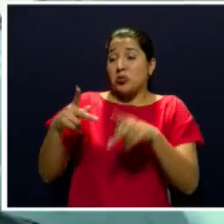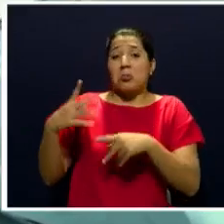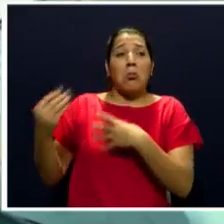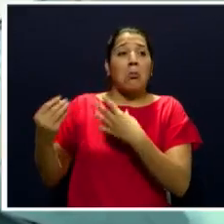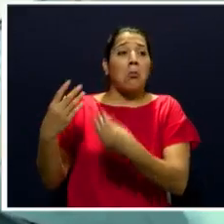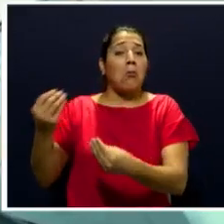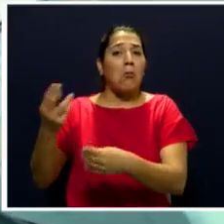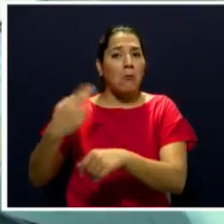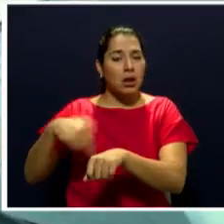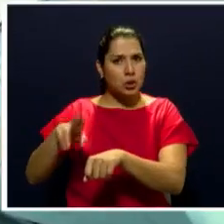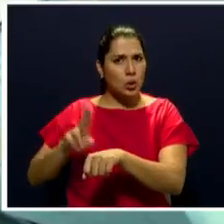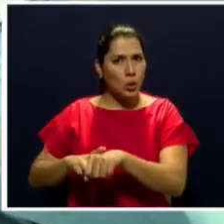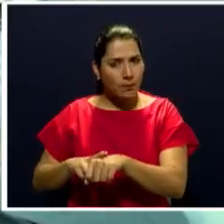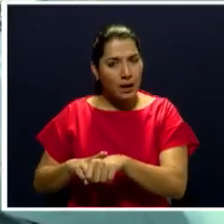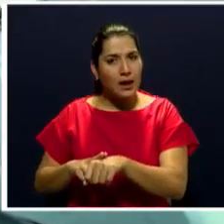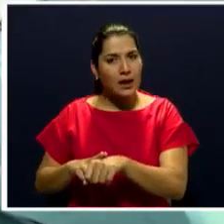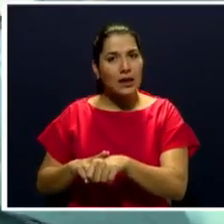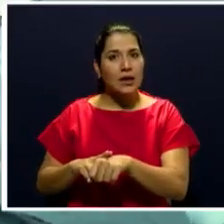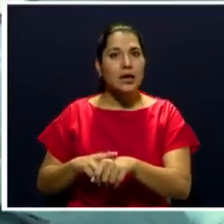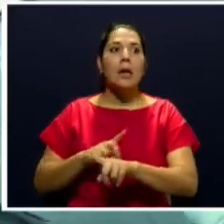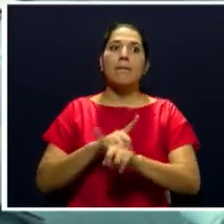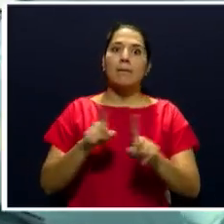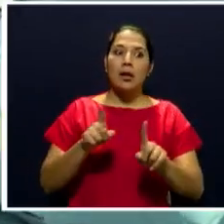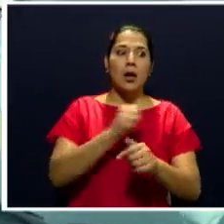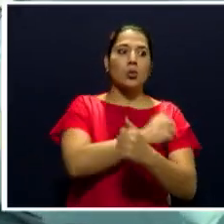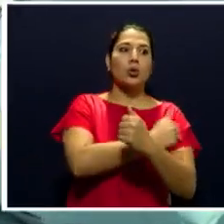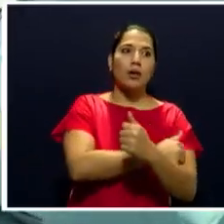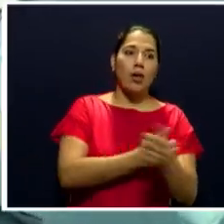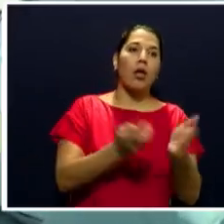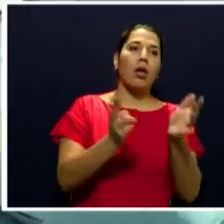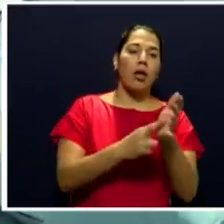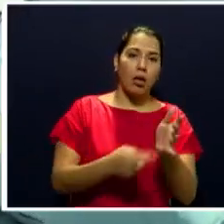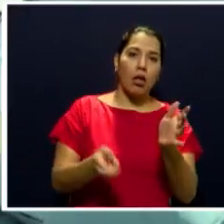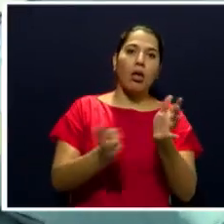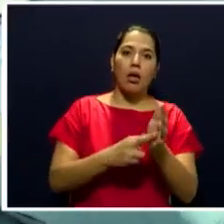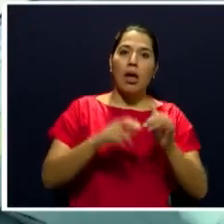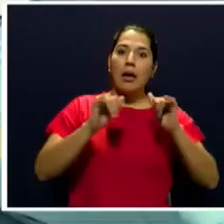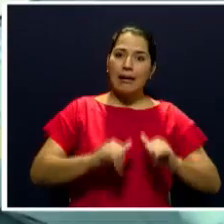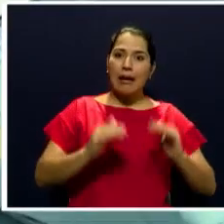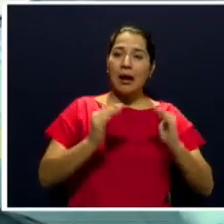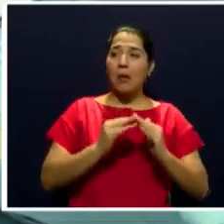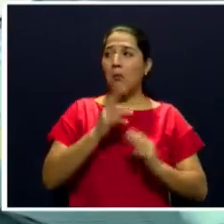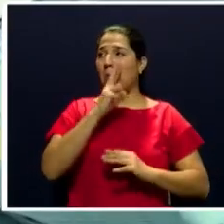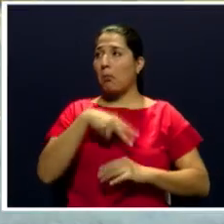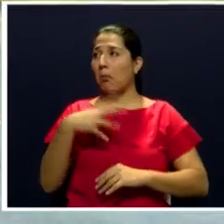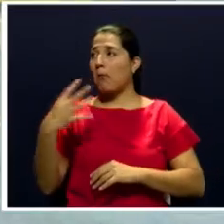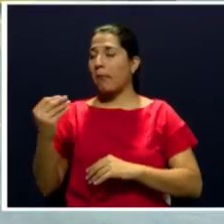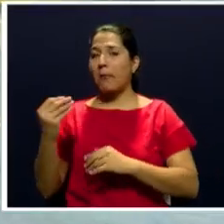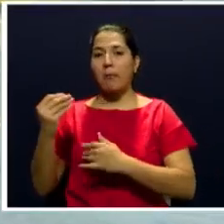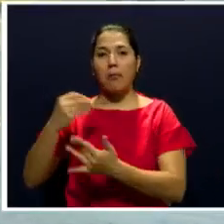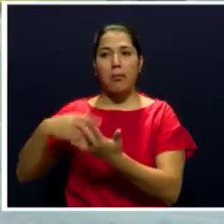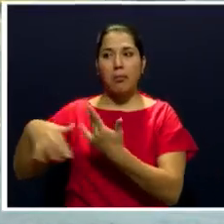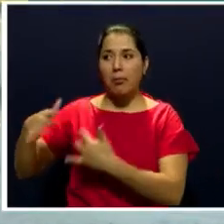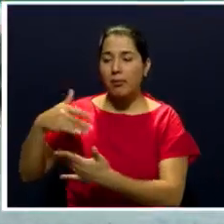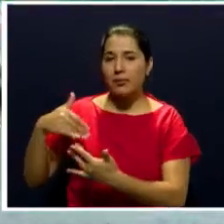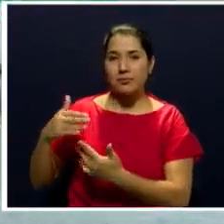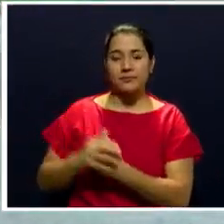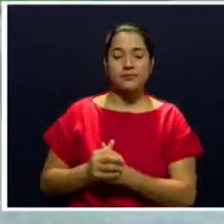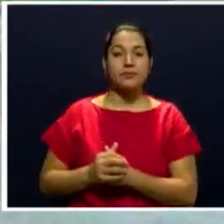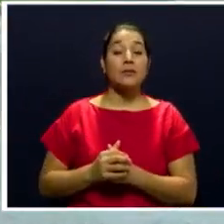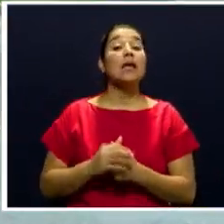normalmente, pese al insistente llamado de las autoridades a cumplir todas las medidas sanitarias y el aislamiento